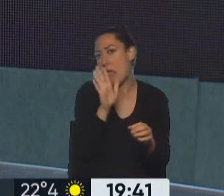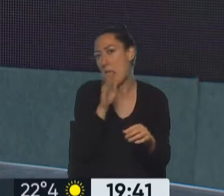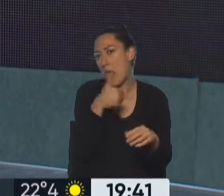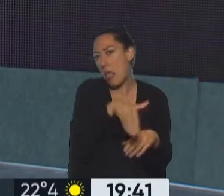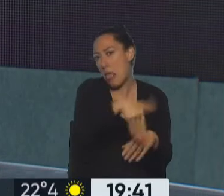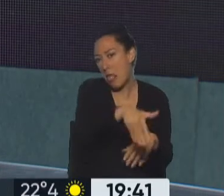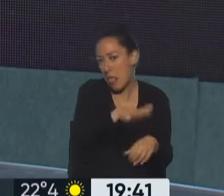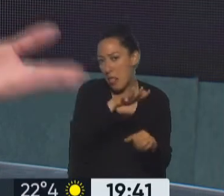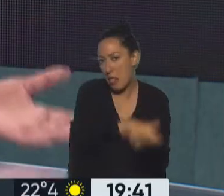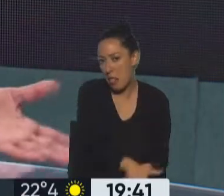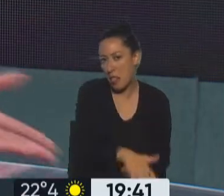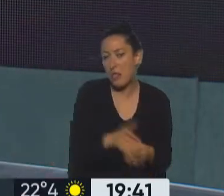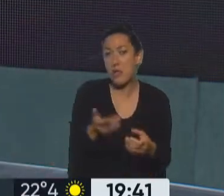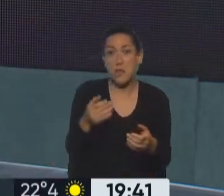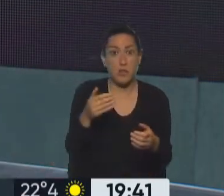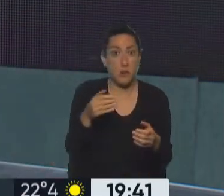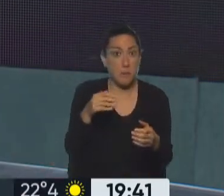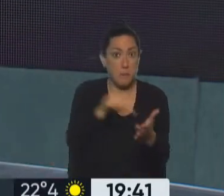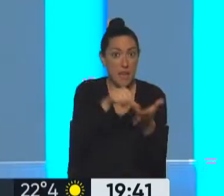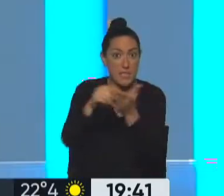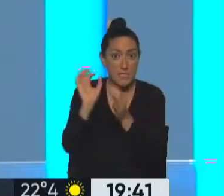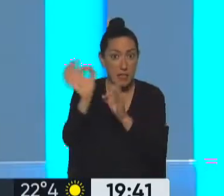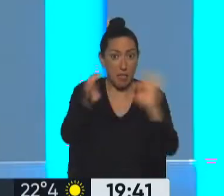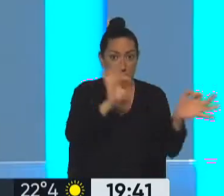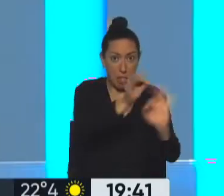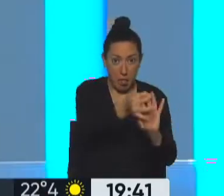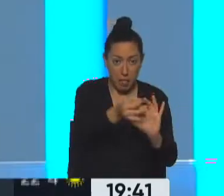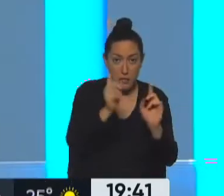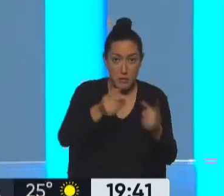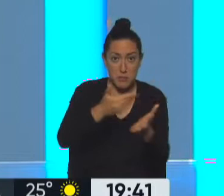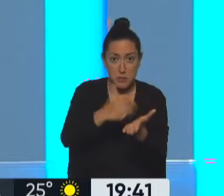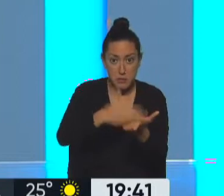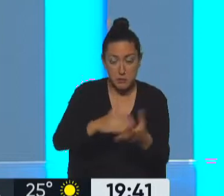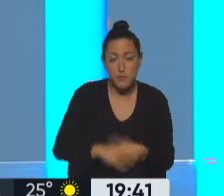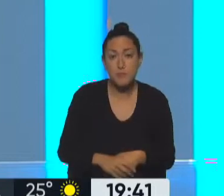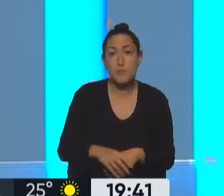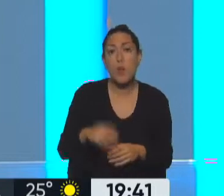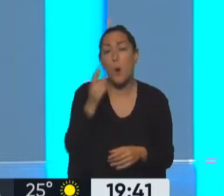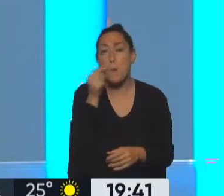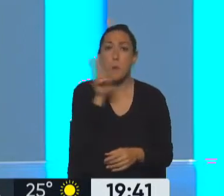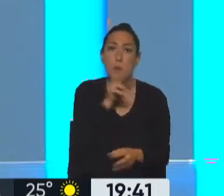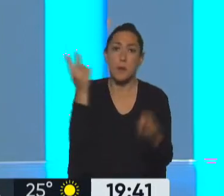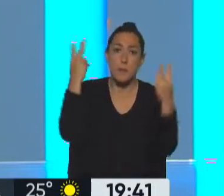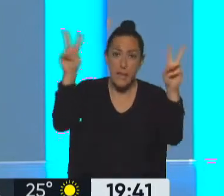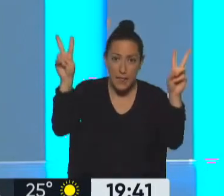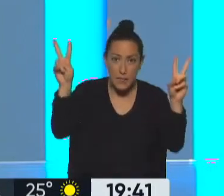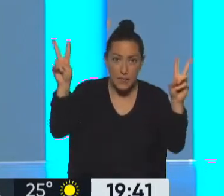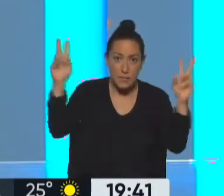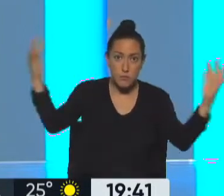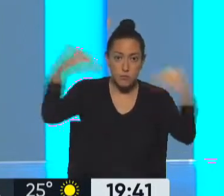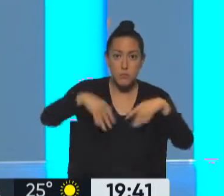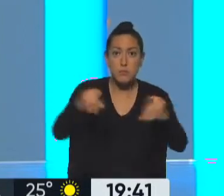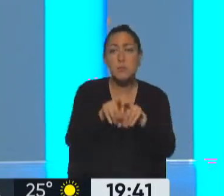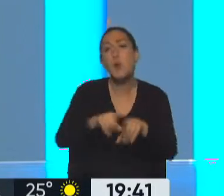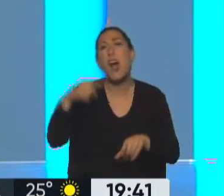de hermanos de países limítrofes por supuesto por supuesto los migrantes o las migrantes que vienen de